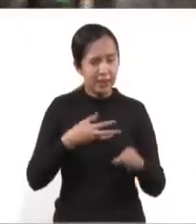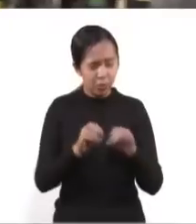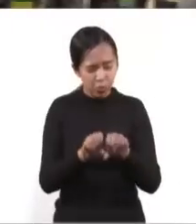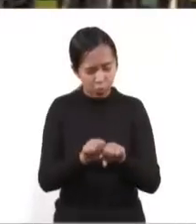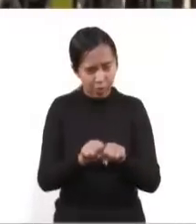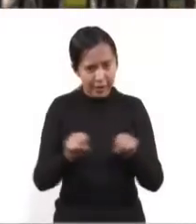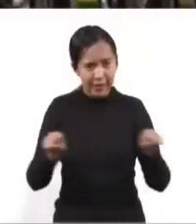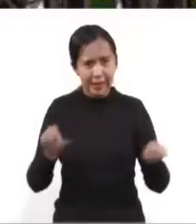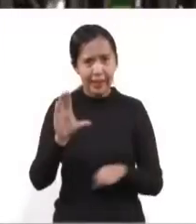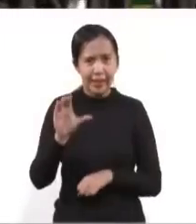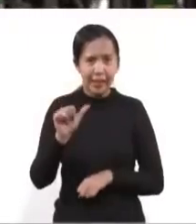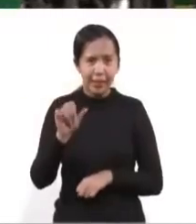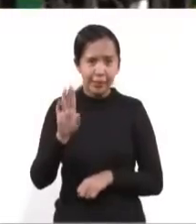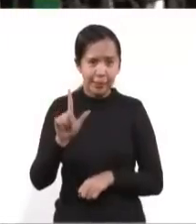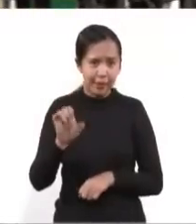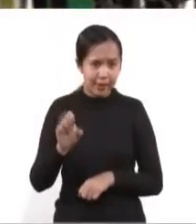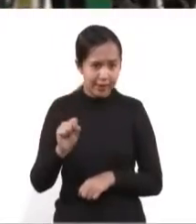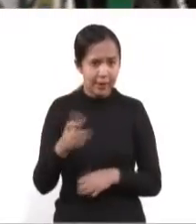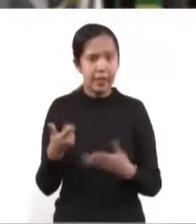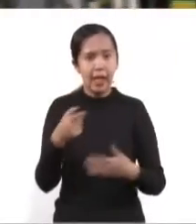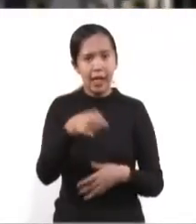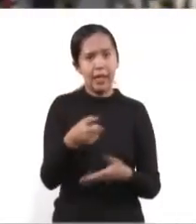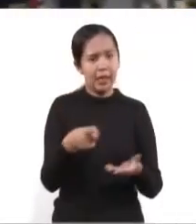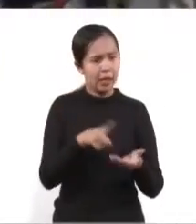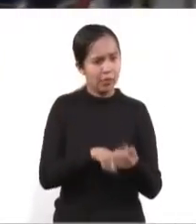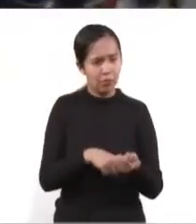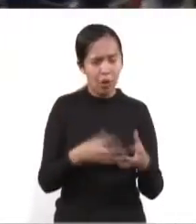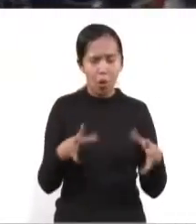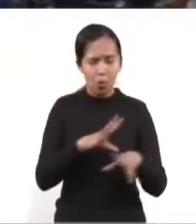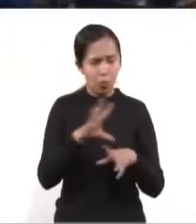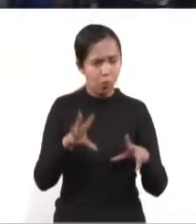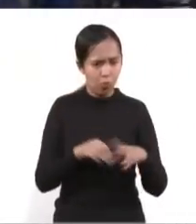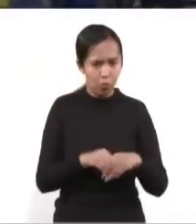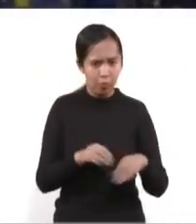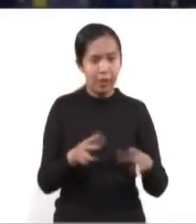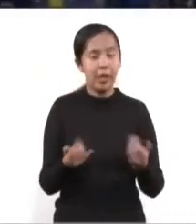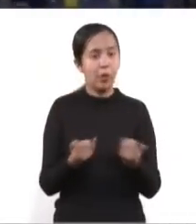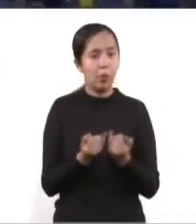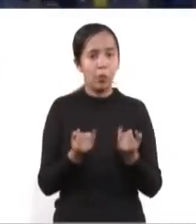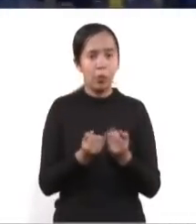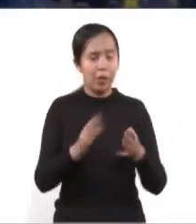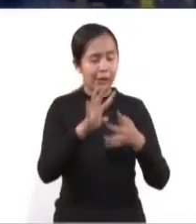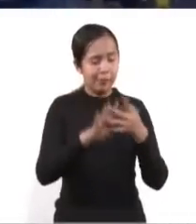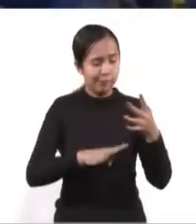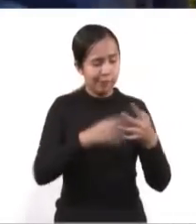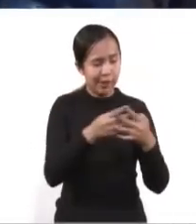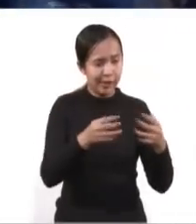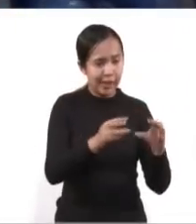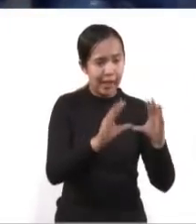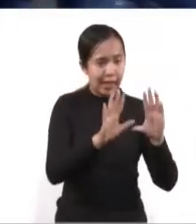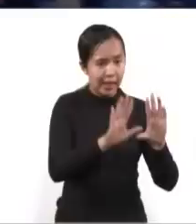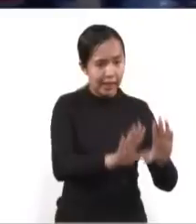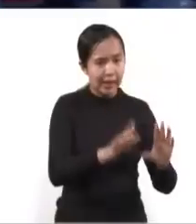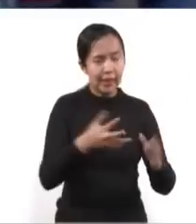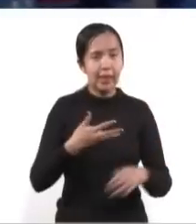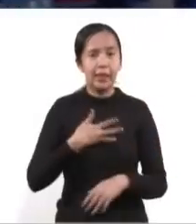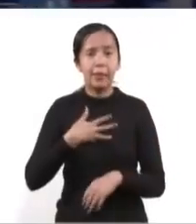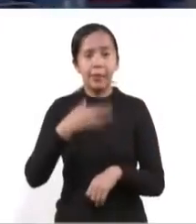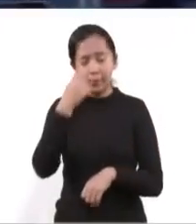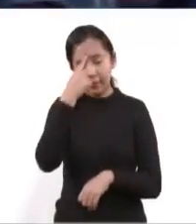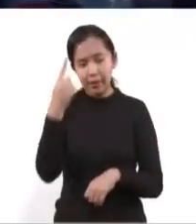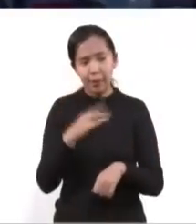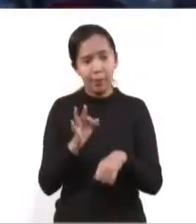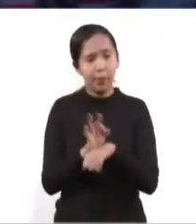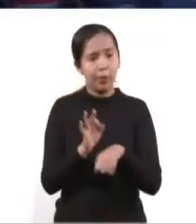su aterrizamiento completo, sus mallas que protegen en todo el tramo desde aquí hasta la subestación de origen, y